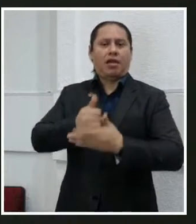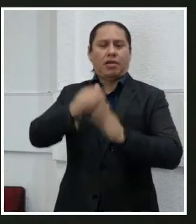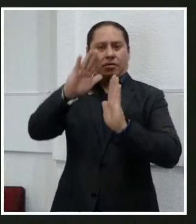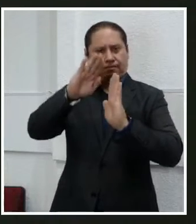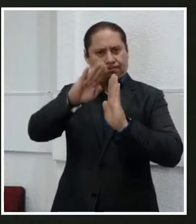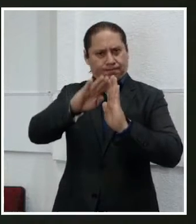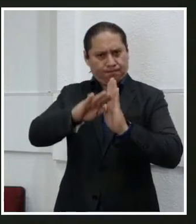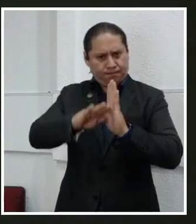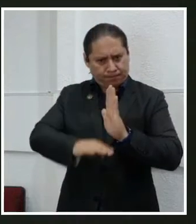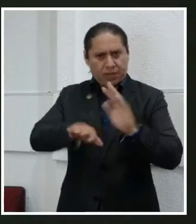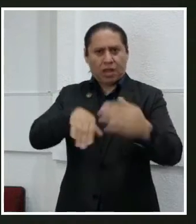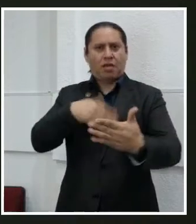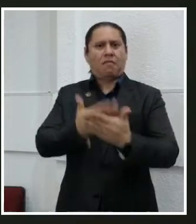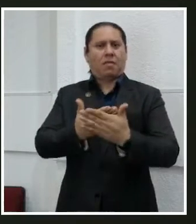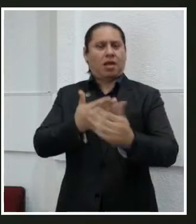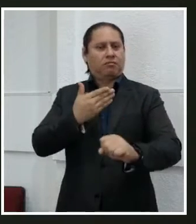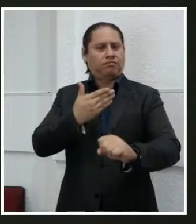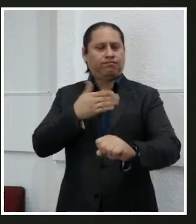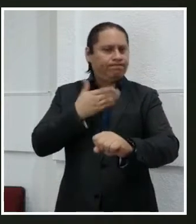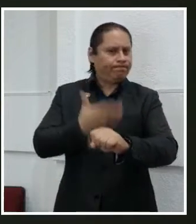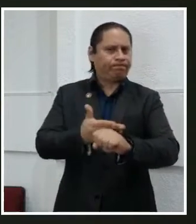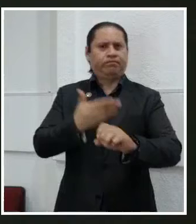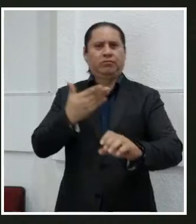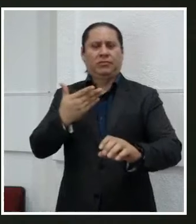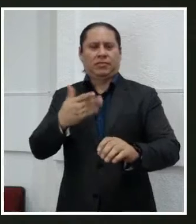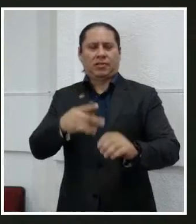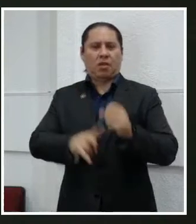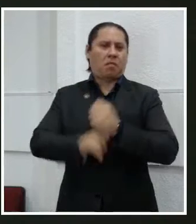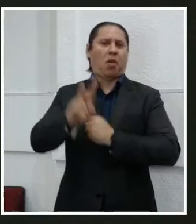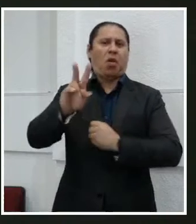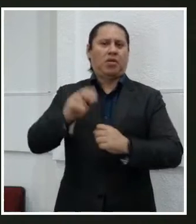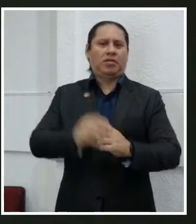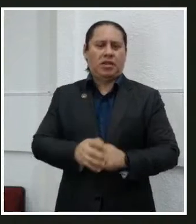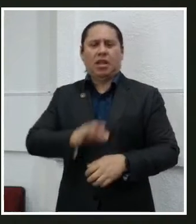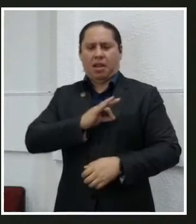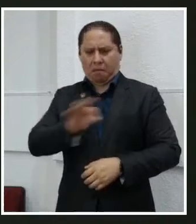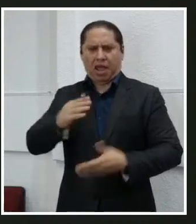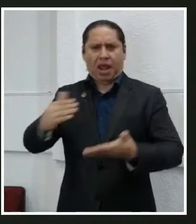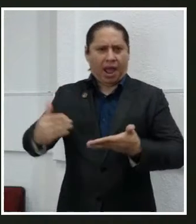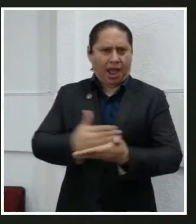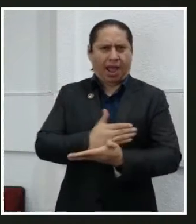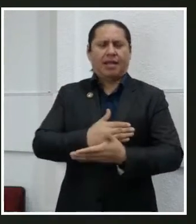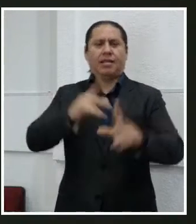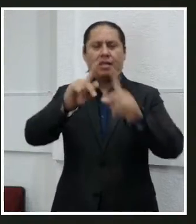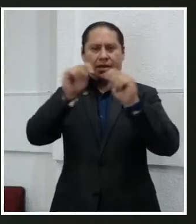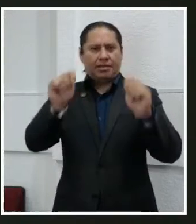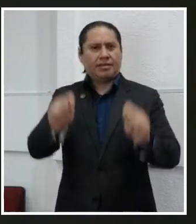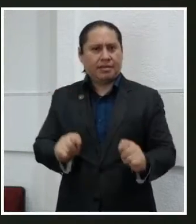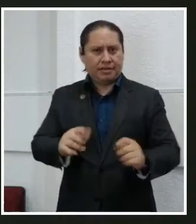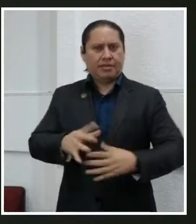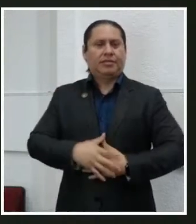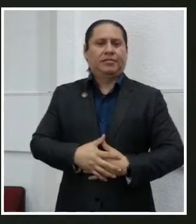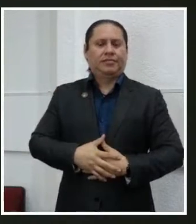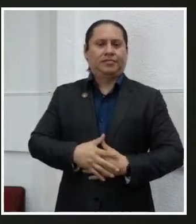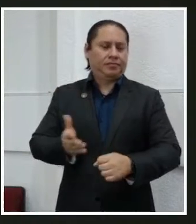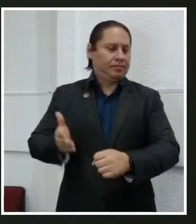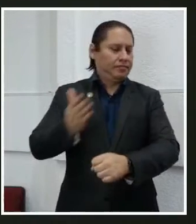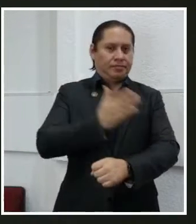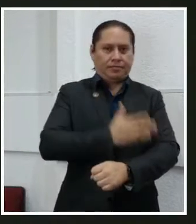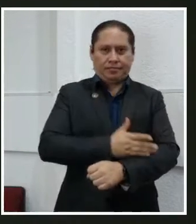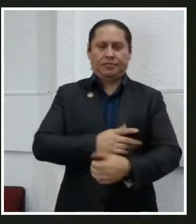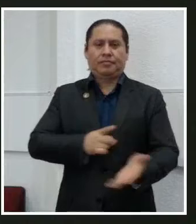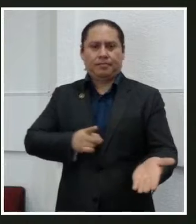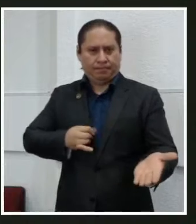la violencia contra ellas, que tengan acceso a los títulos de propiedad. Por lo anterior,